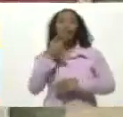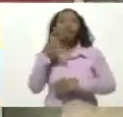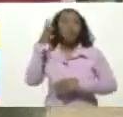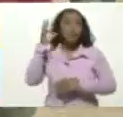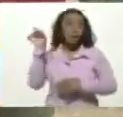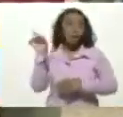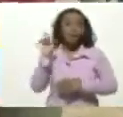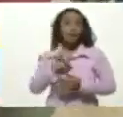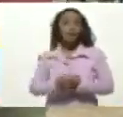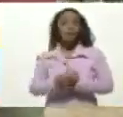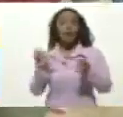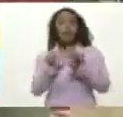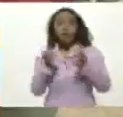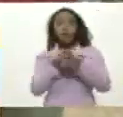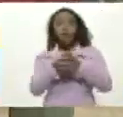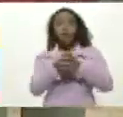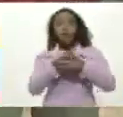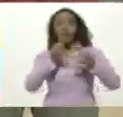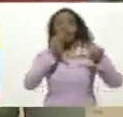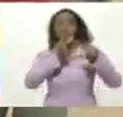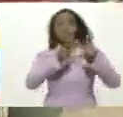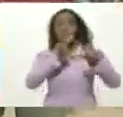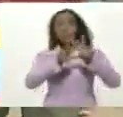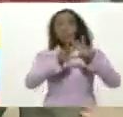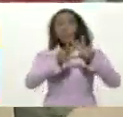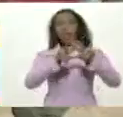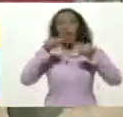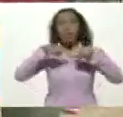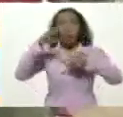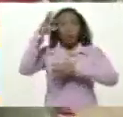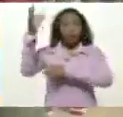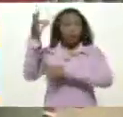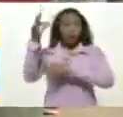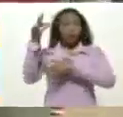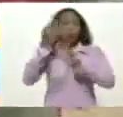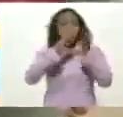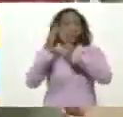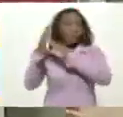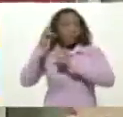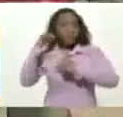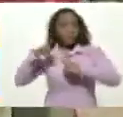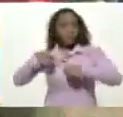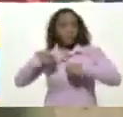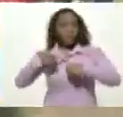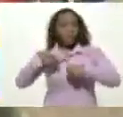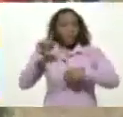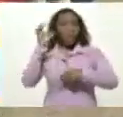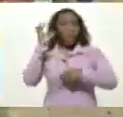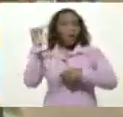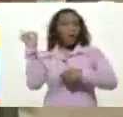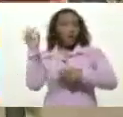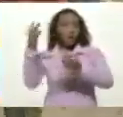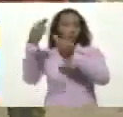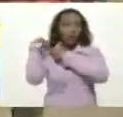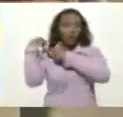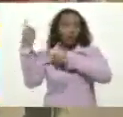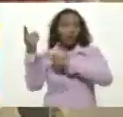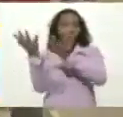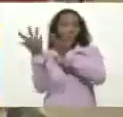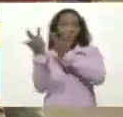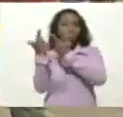el Comité de Hábitat y Vivienda de este Consejo Comunal, Luisa Acuña. Presidente, ella nos va a